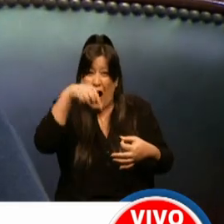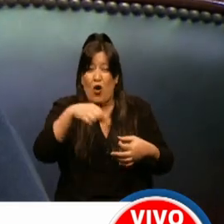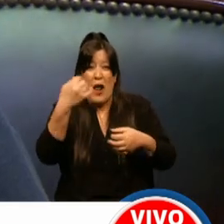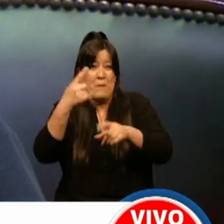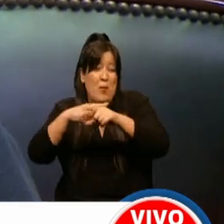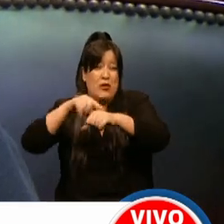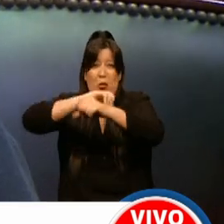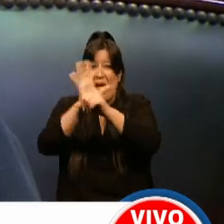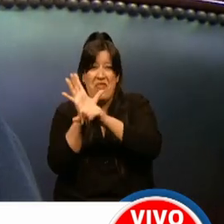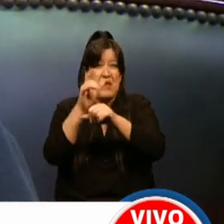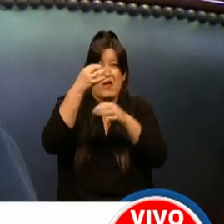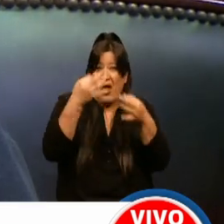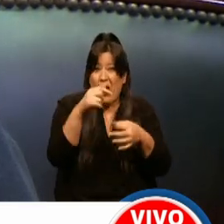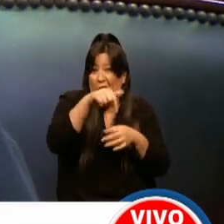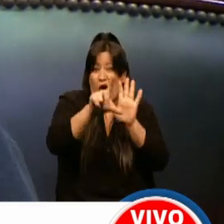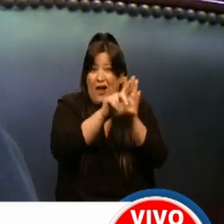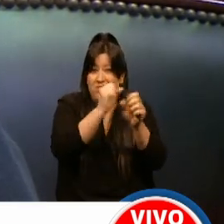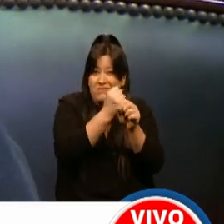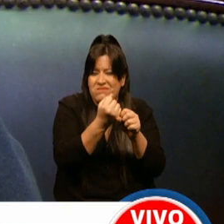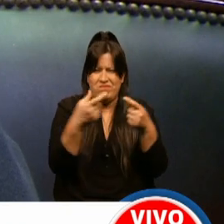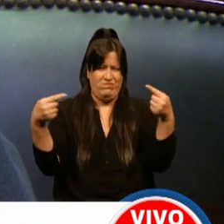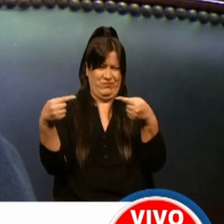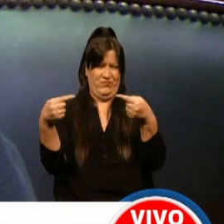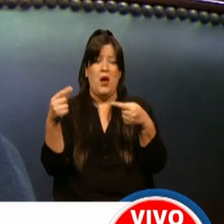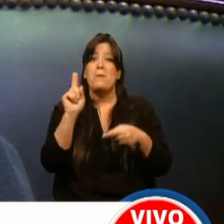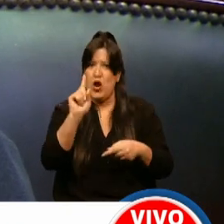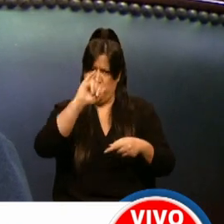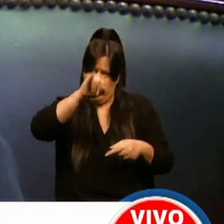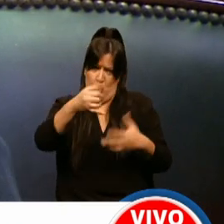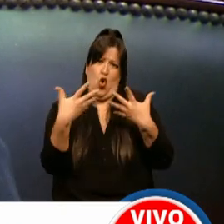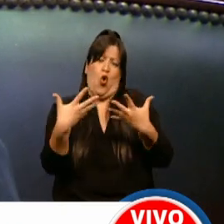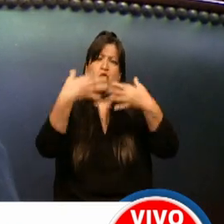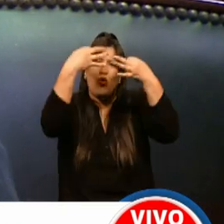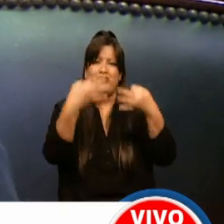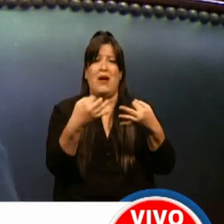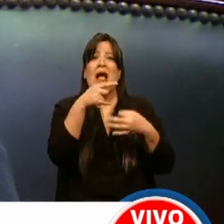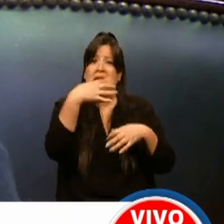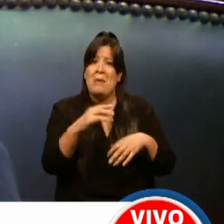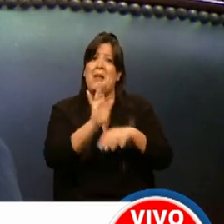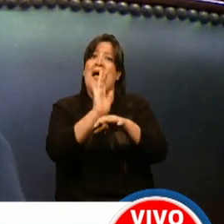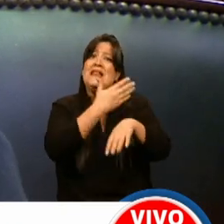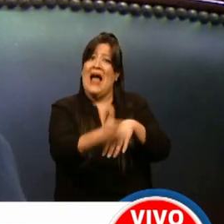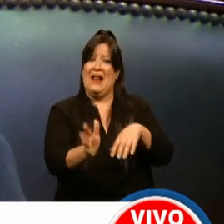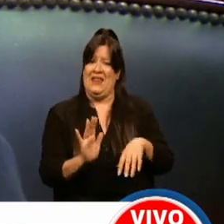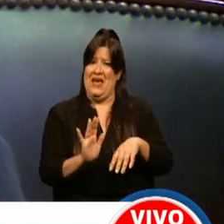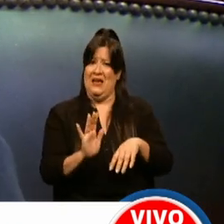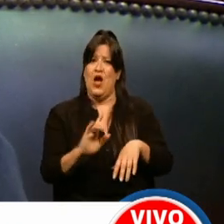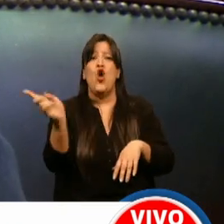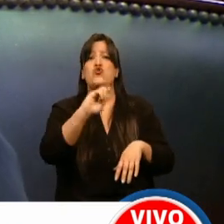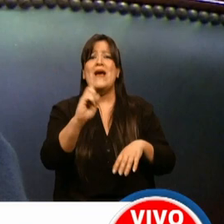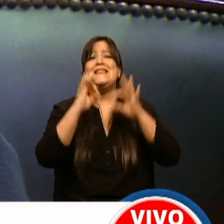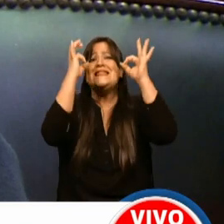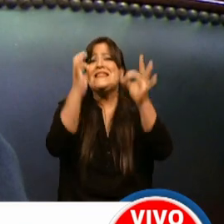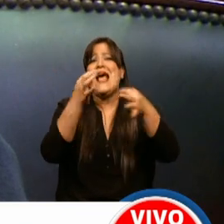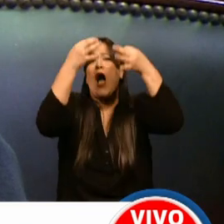este contexto miren no solamente que es oportuno sino que es tardío no es que lleva